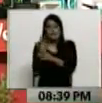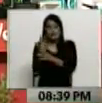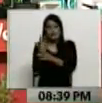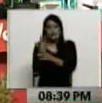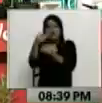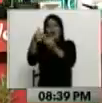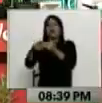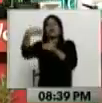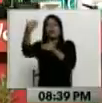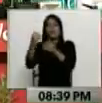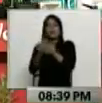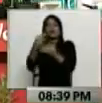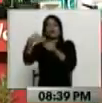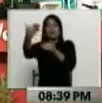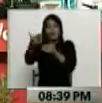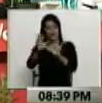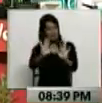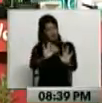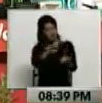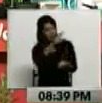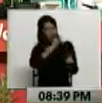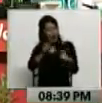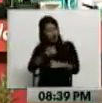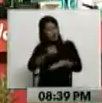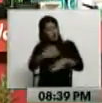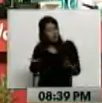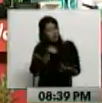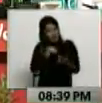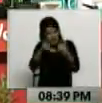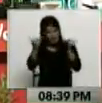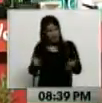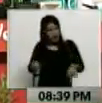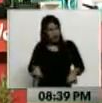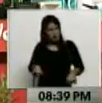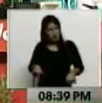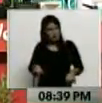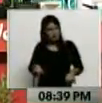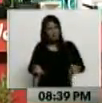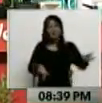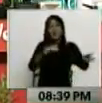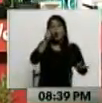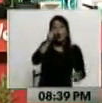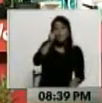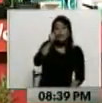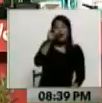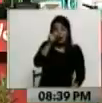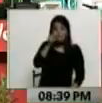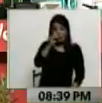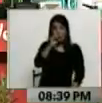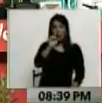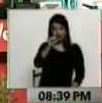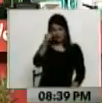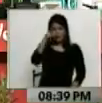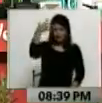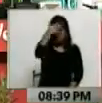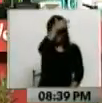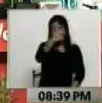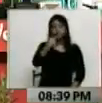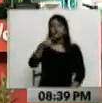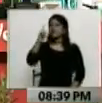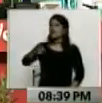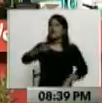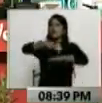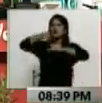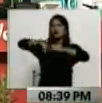hoy siendo presidente de los Estados Unidos tanto odio solo porque Óscar López Rivera dice que Puerto Rico debe ser